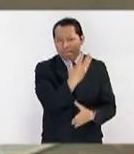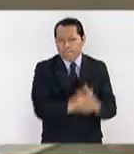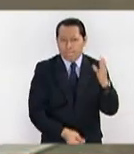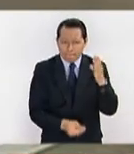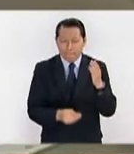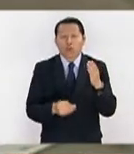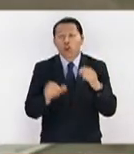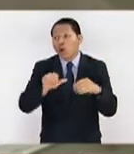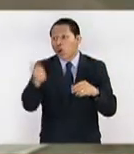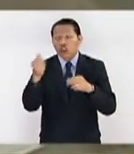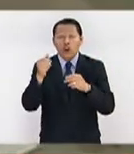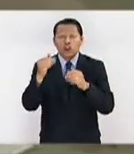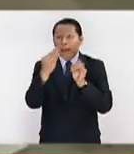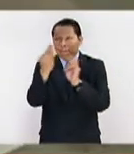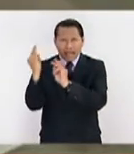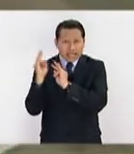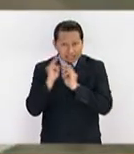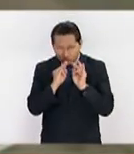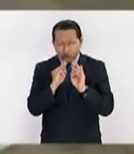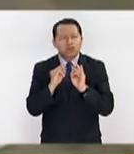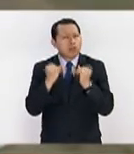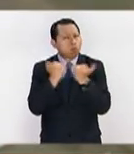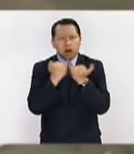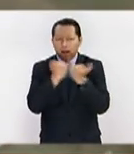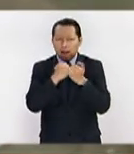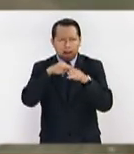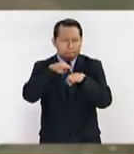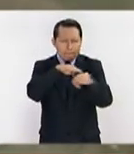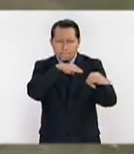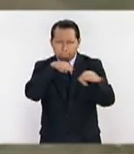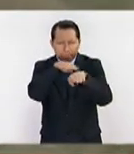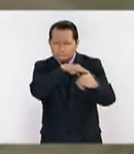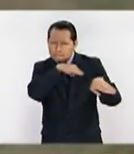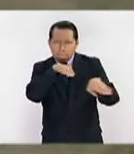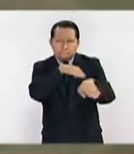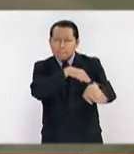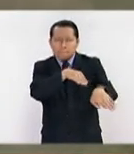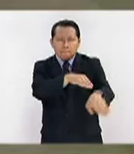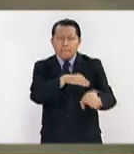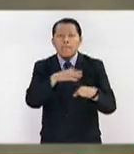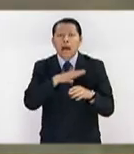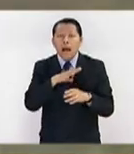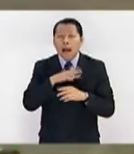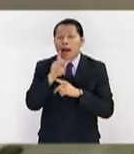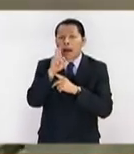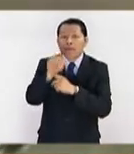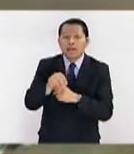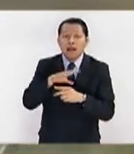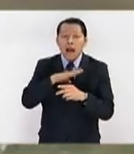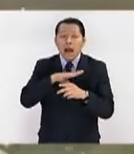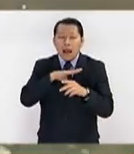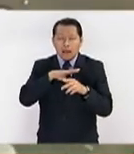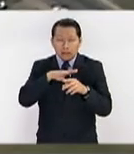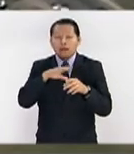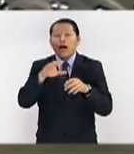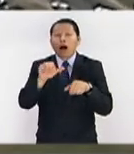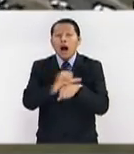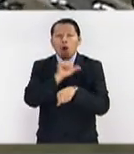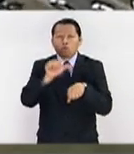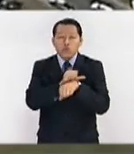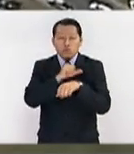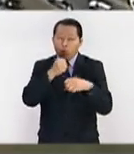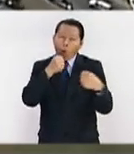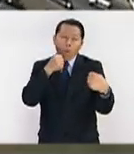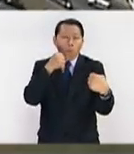aparentemente lo persiguieron hasta el próximo condado, el condado de Guadalupe, donde Kelly estalló su automóvil y fue encontrado